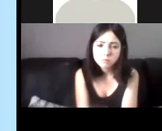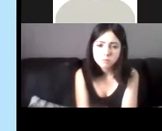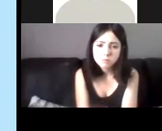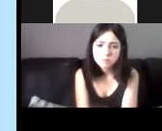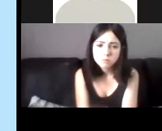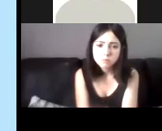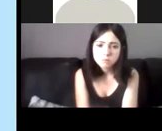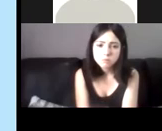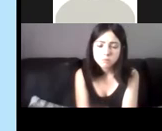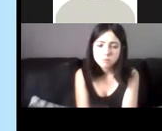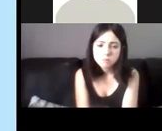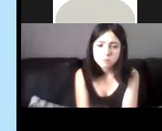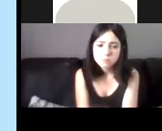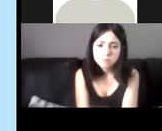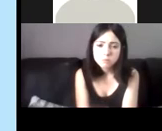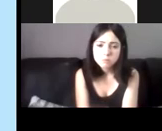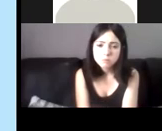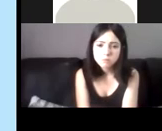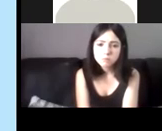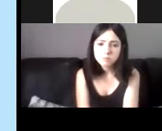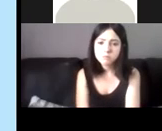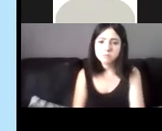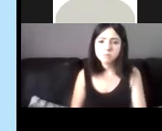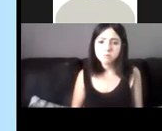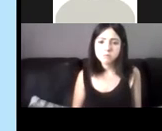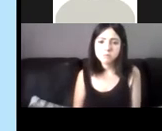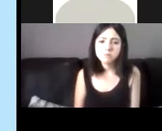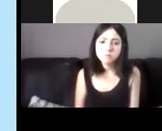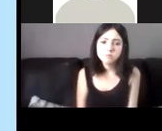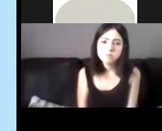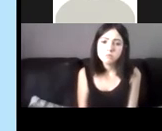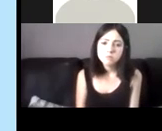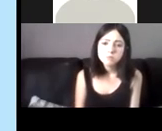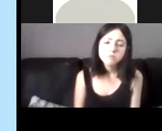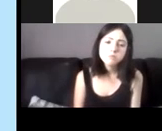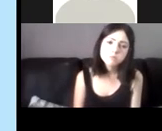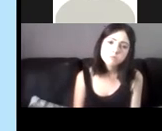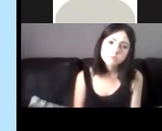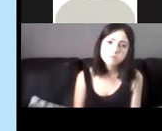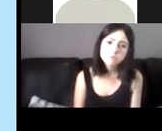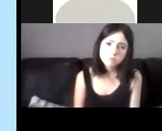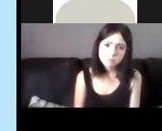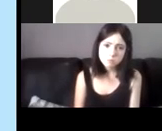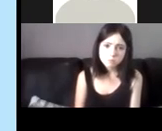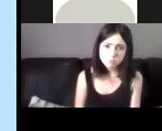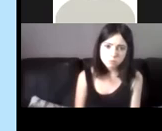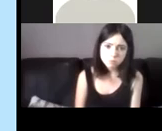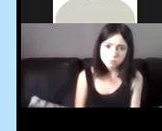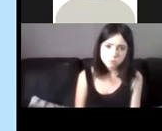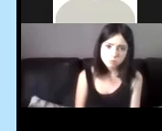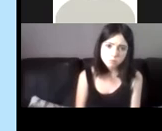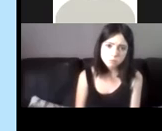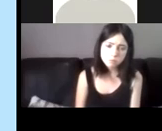para explicar la realidad vista por detrás, es decir, acuérdense que ahora la imagen va a reemplazar mucho las